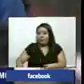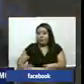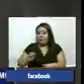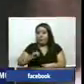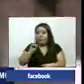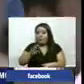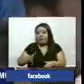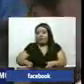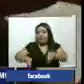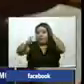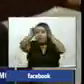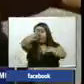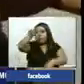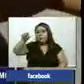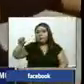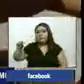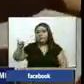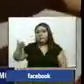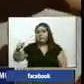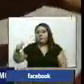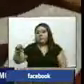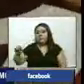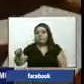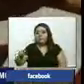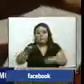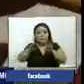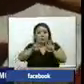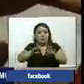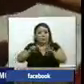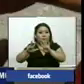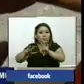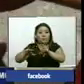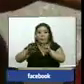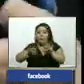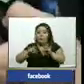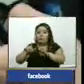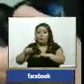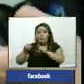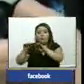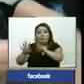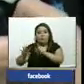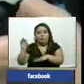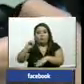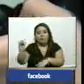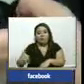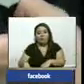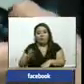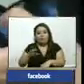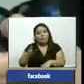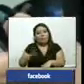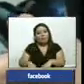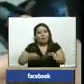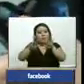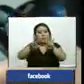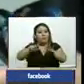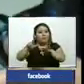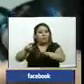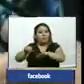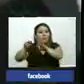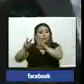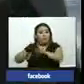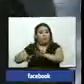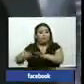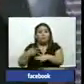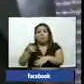de la superintendencia señalan que el 89.9% de los teléfonos móviles, es decir, casi el 8.7 millones